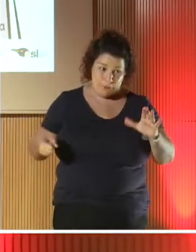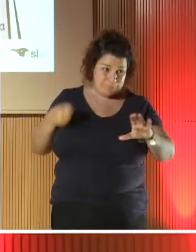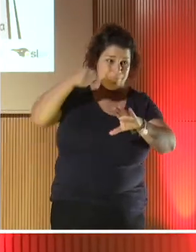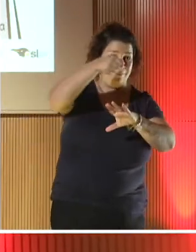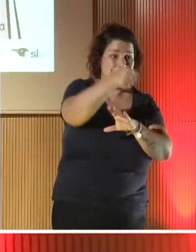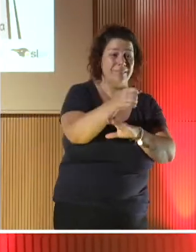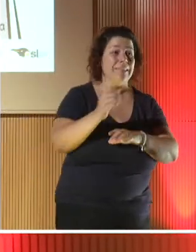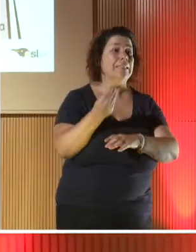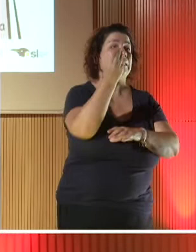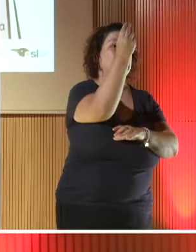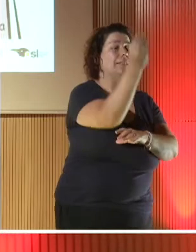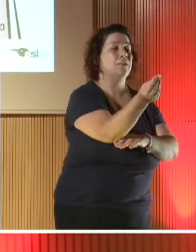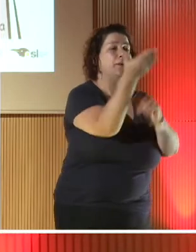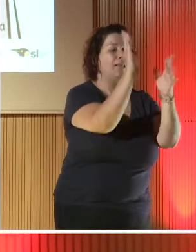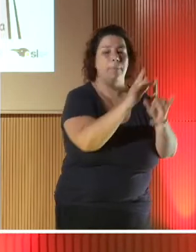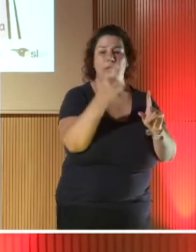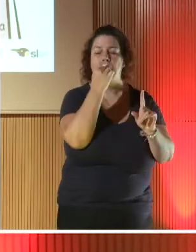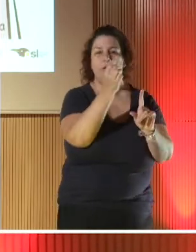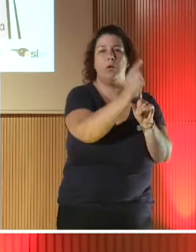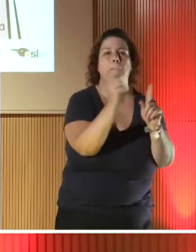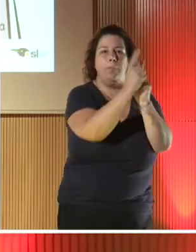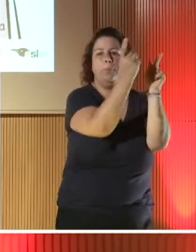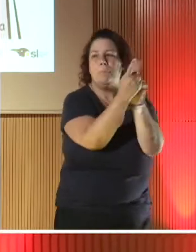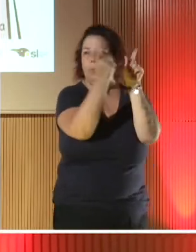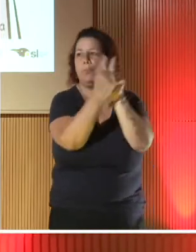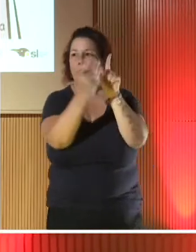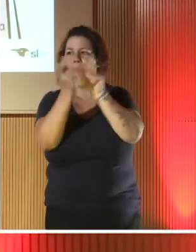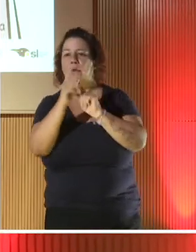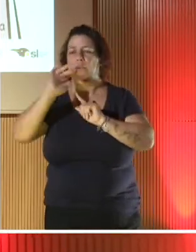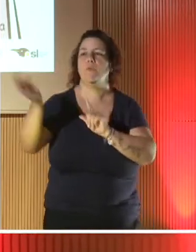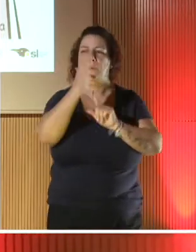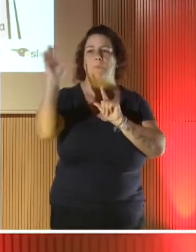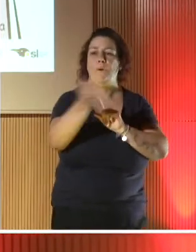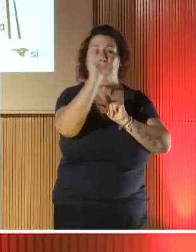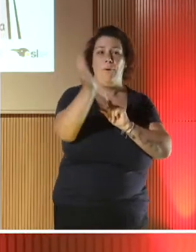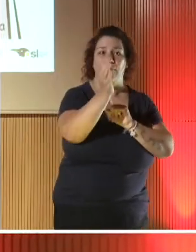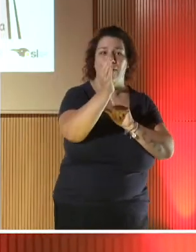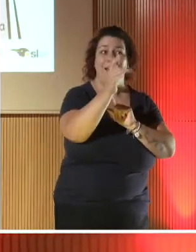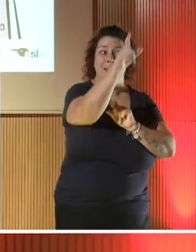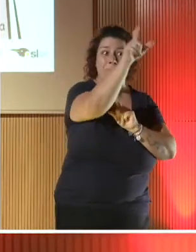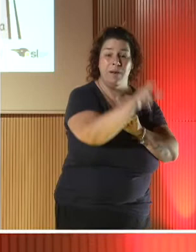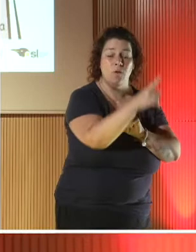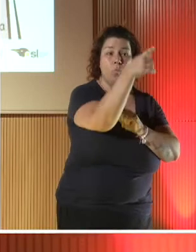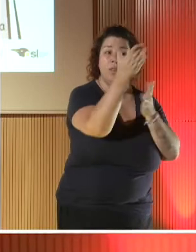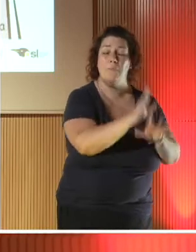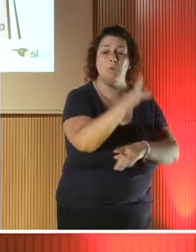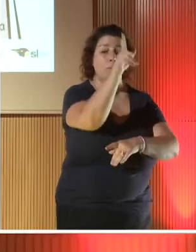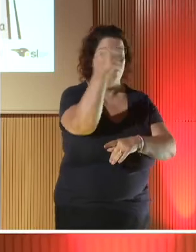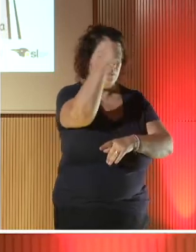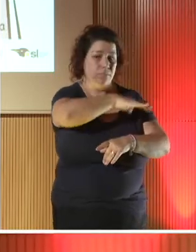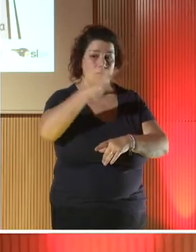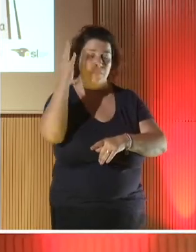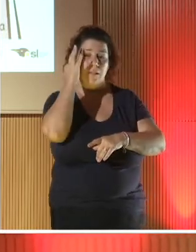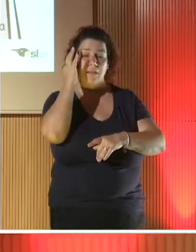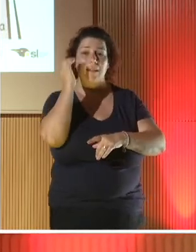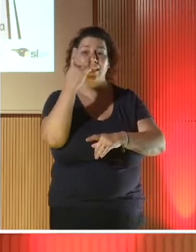y allí estén los terapeutas y vayan cogiendo niños y hacen la terapia y otro niño, y otro niño, y otro niño, a que esa persona, ese terapeuta, esa terapeuta, tenga